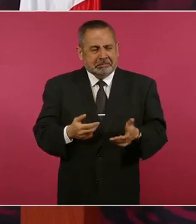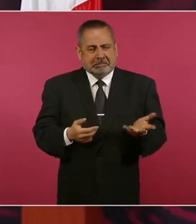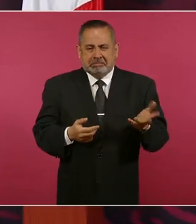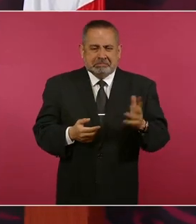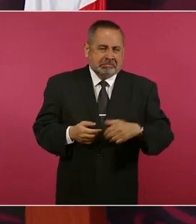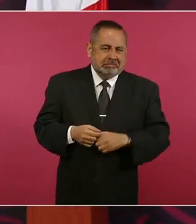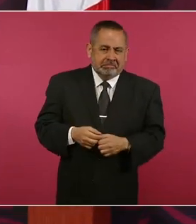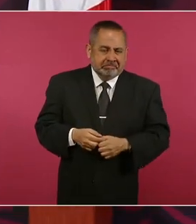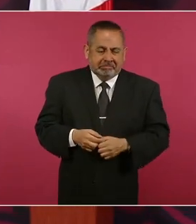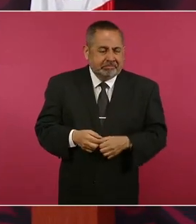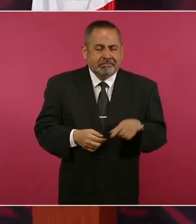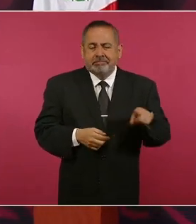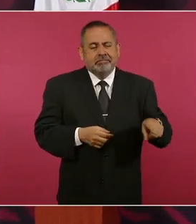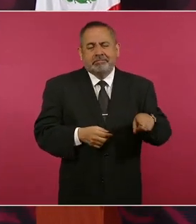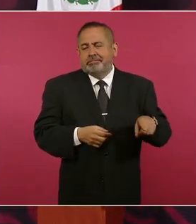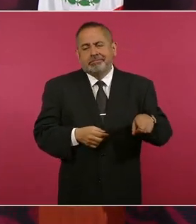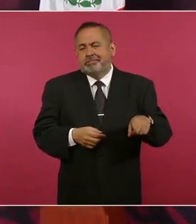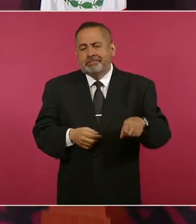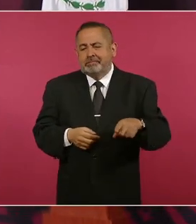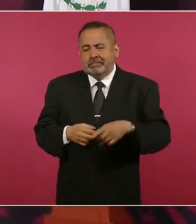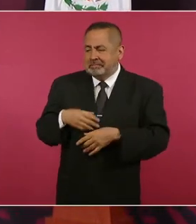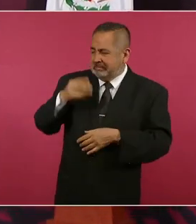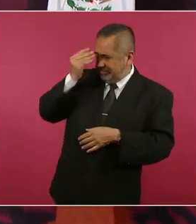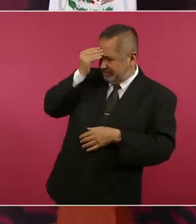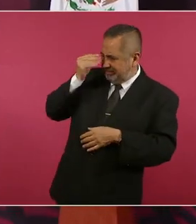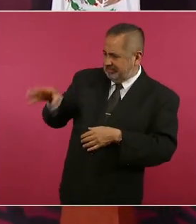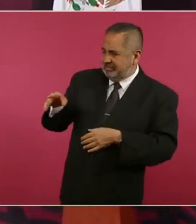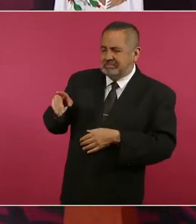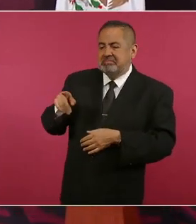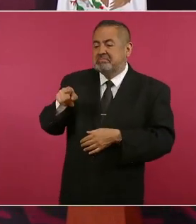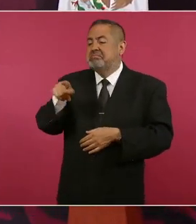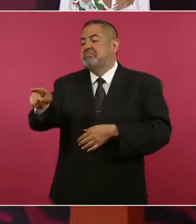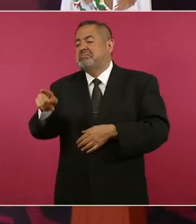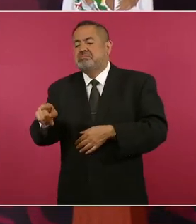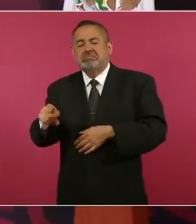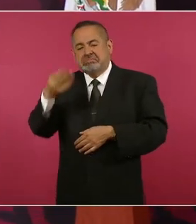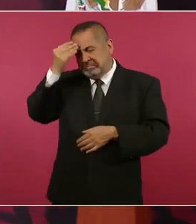con propósito de manchar al ejército.